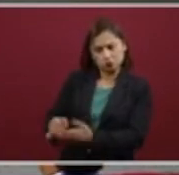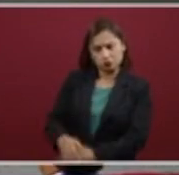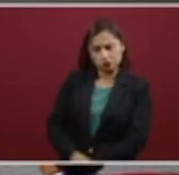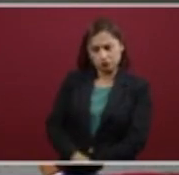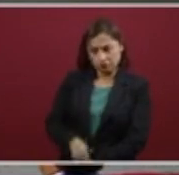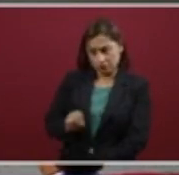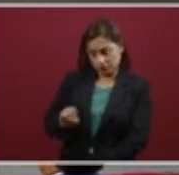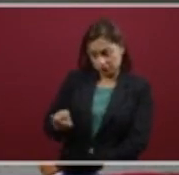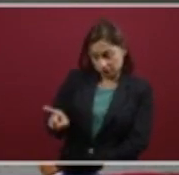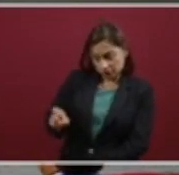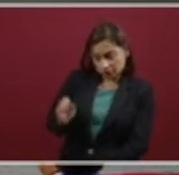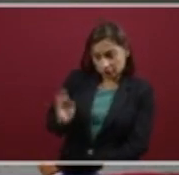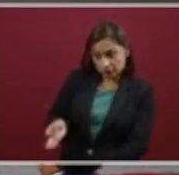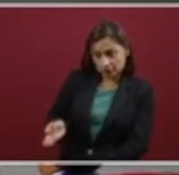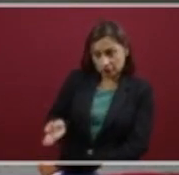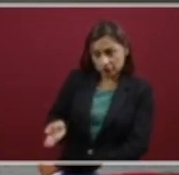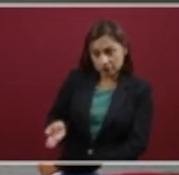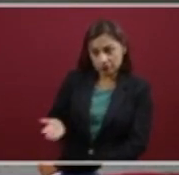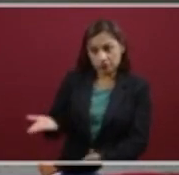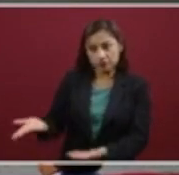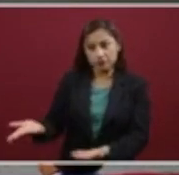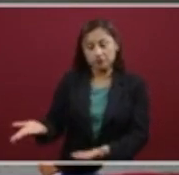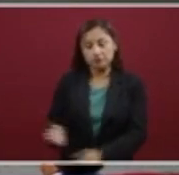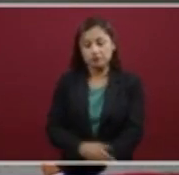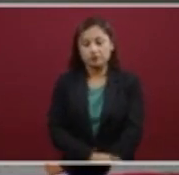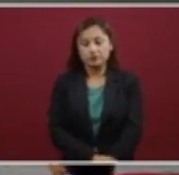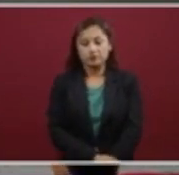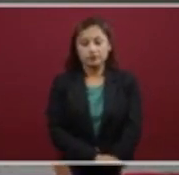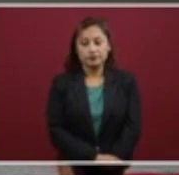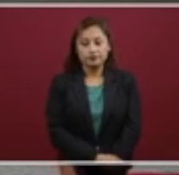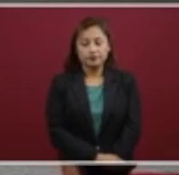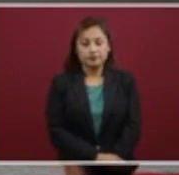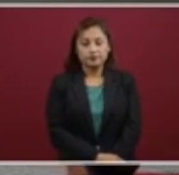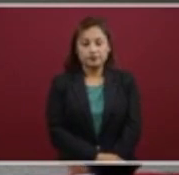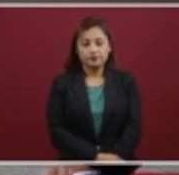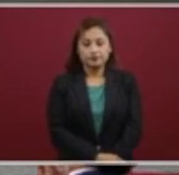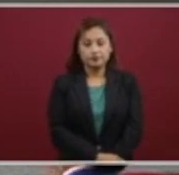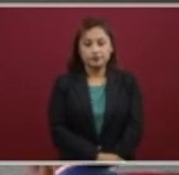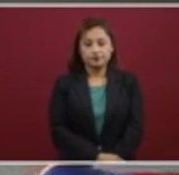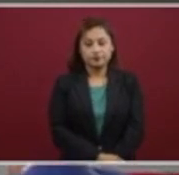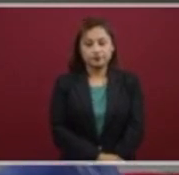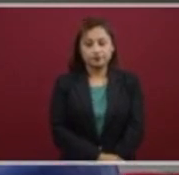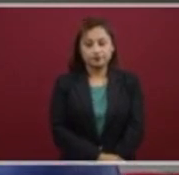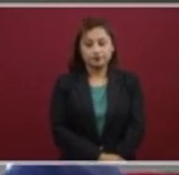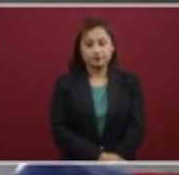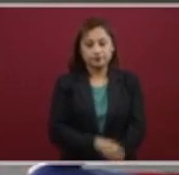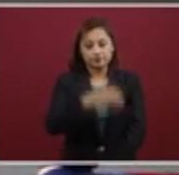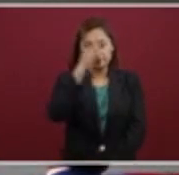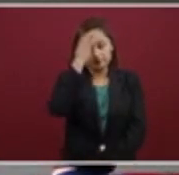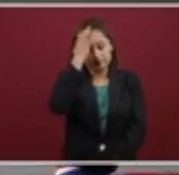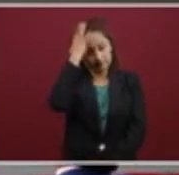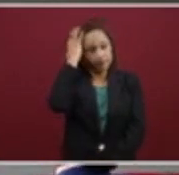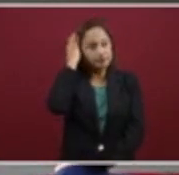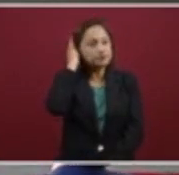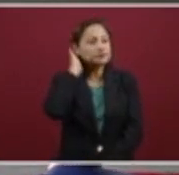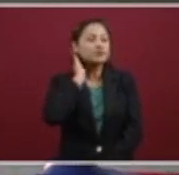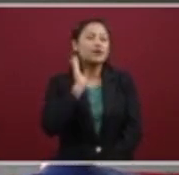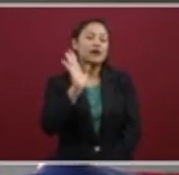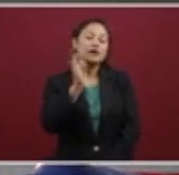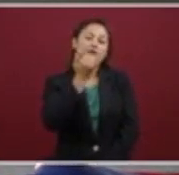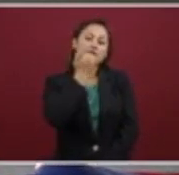parece? Ahí los espero en la Secretaría de Gobierno. Sí. Muy bien. Yo me tengo que